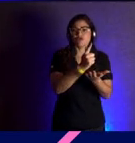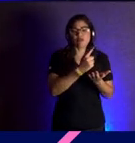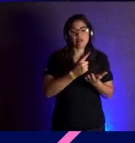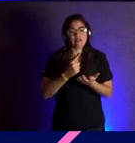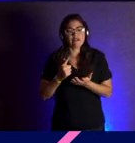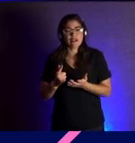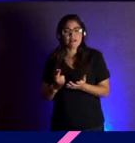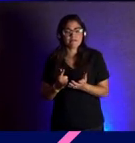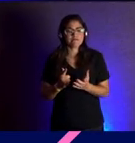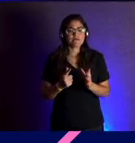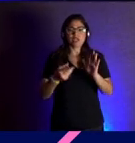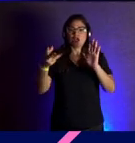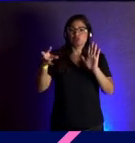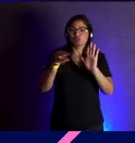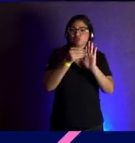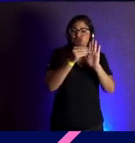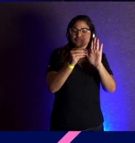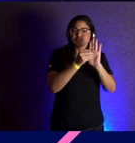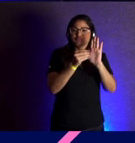que es el código abierto también.